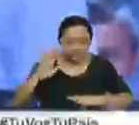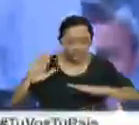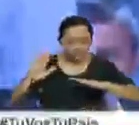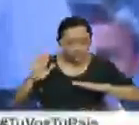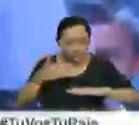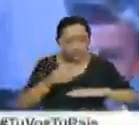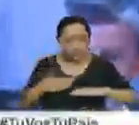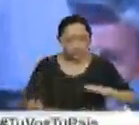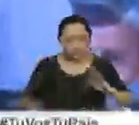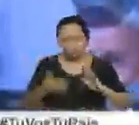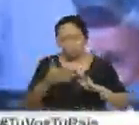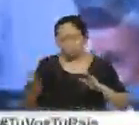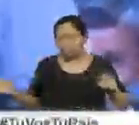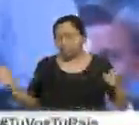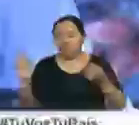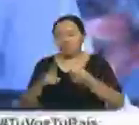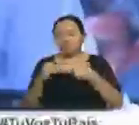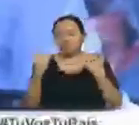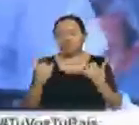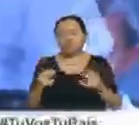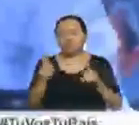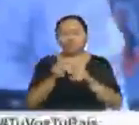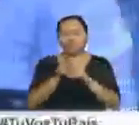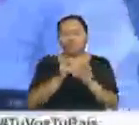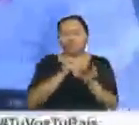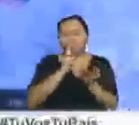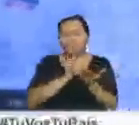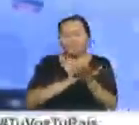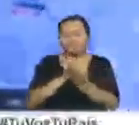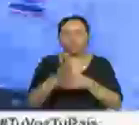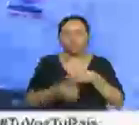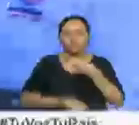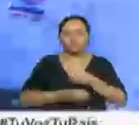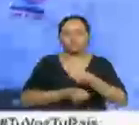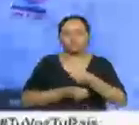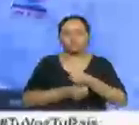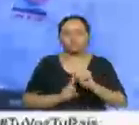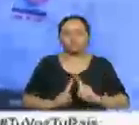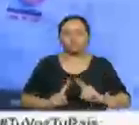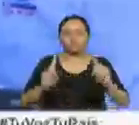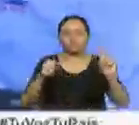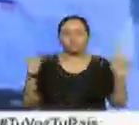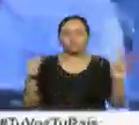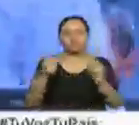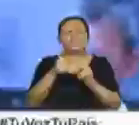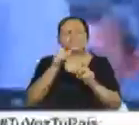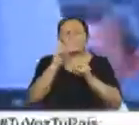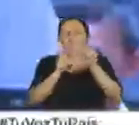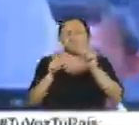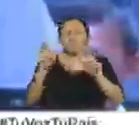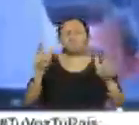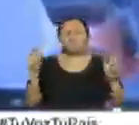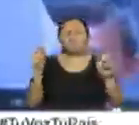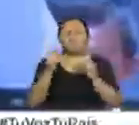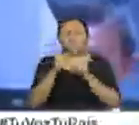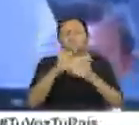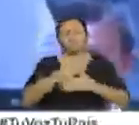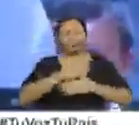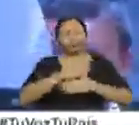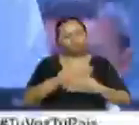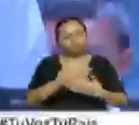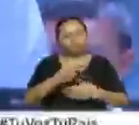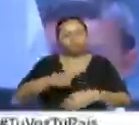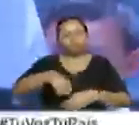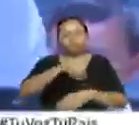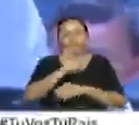un ejercicio honesto del poder. Y no hay mayor privilegio para un ciudadano que donarse por